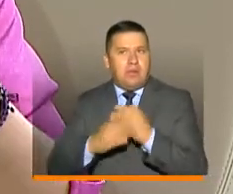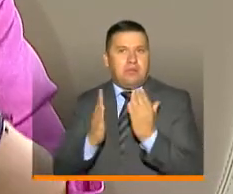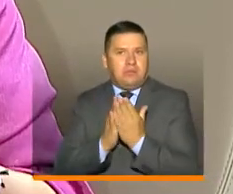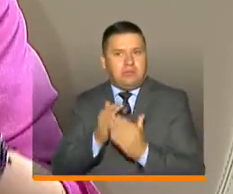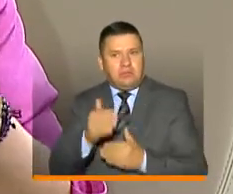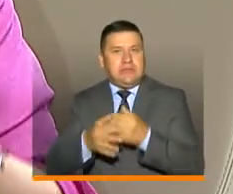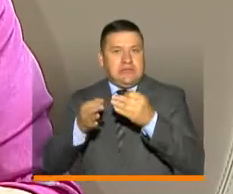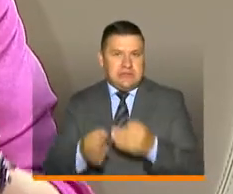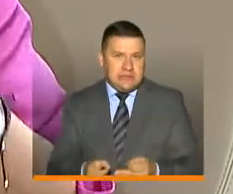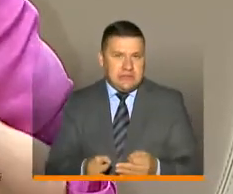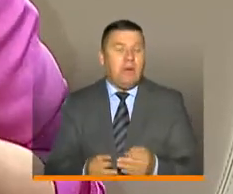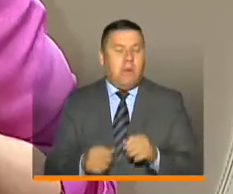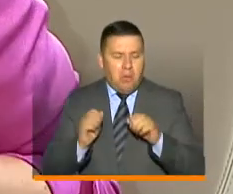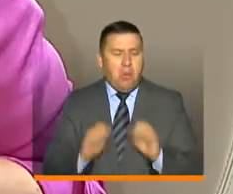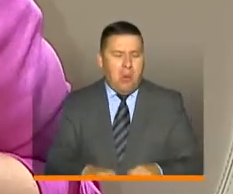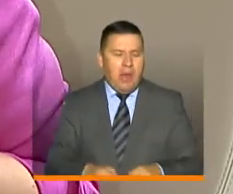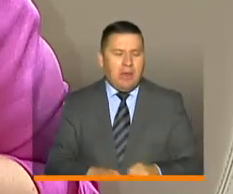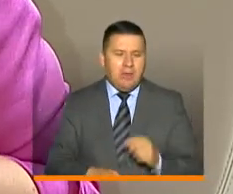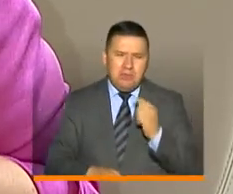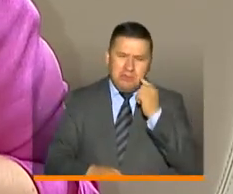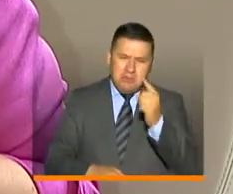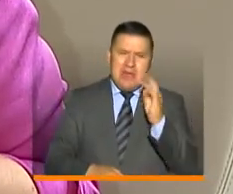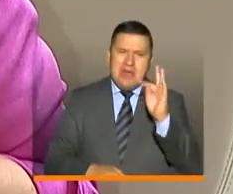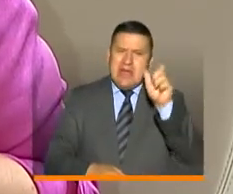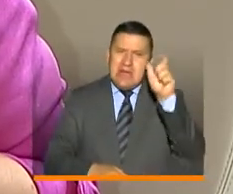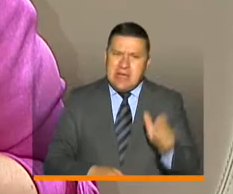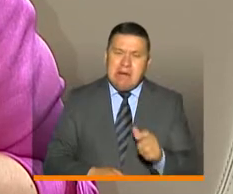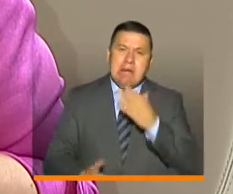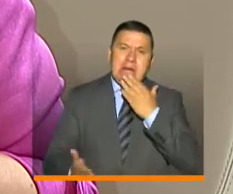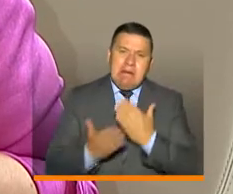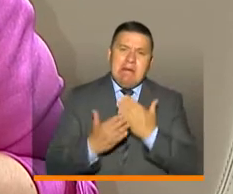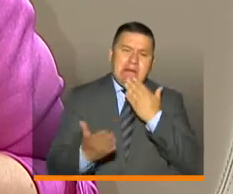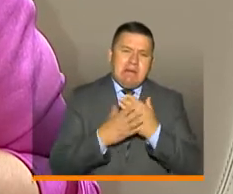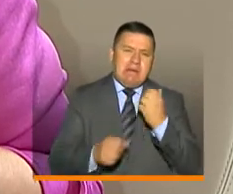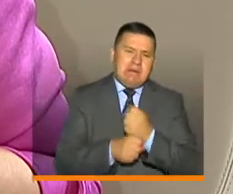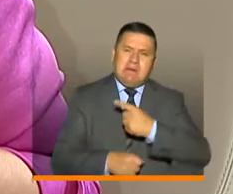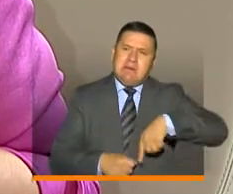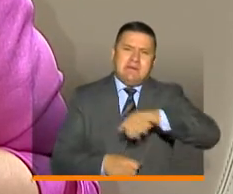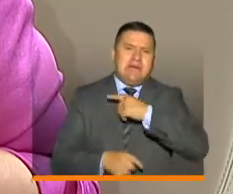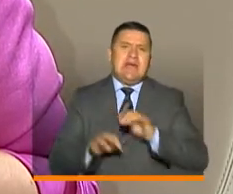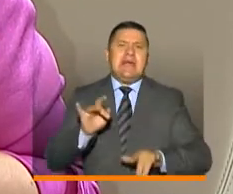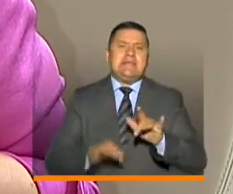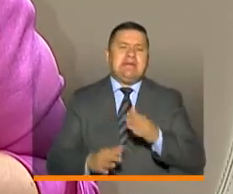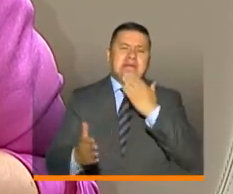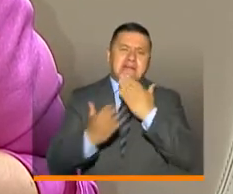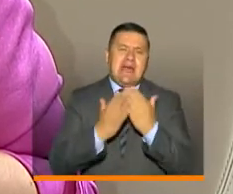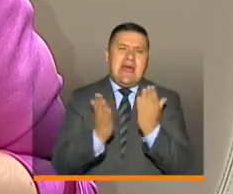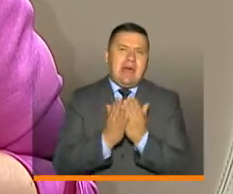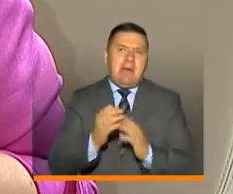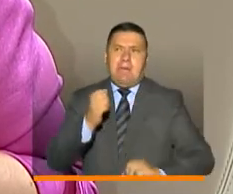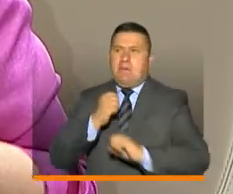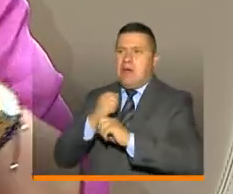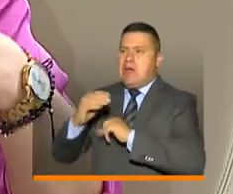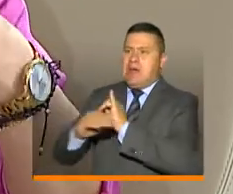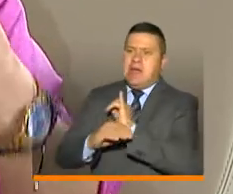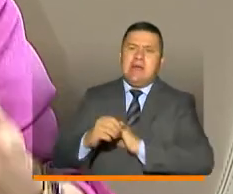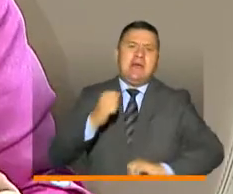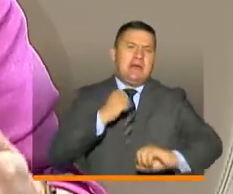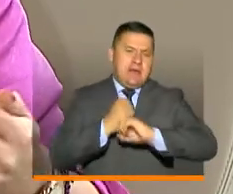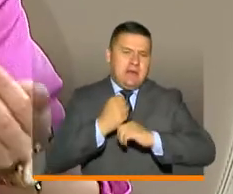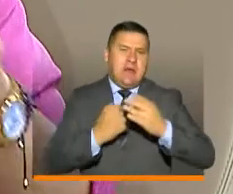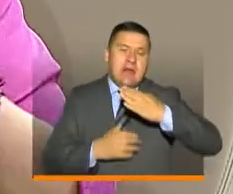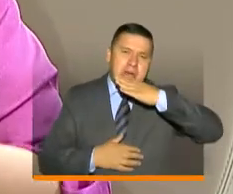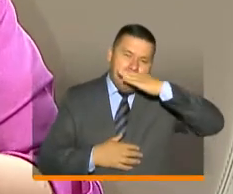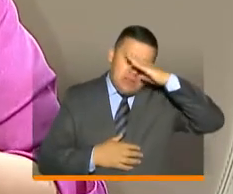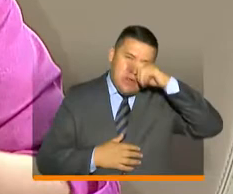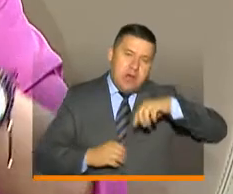progresivo, seguro, es posible, veamos unos testimonios donde agradecemos muchísimo a las secretarías de educación y a las instituciones en